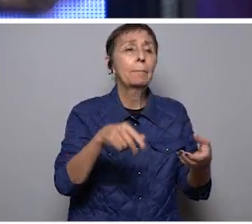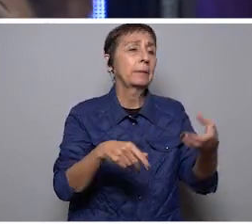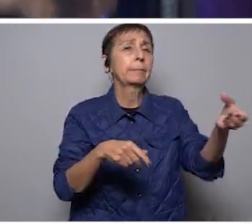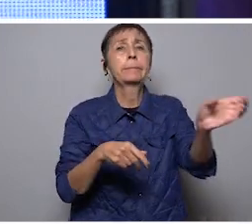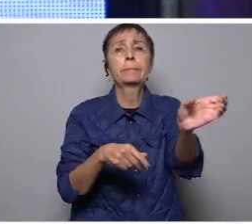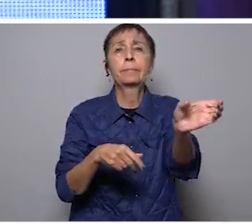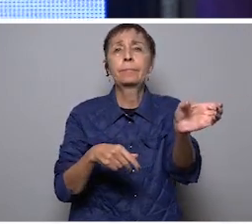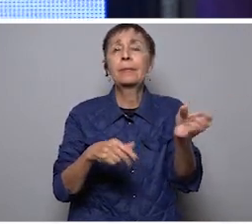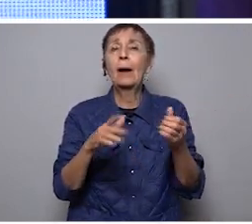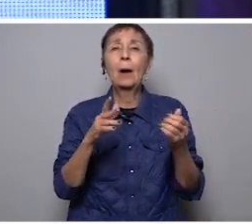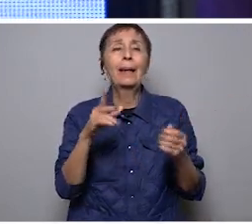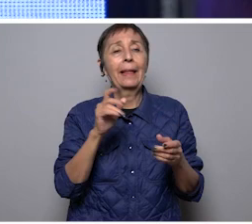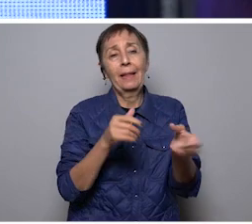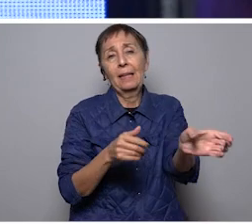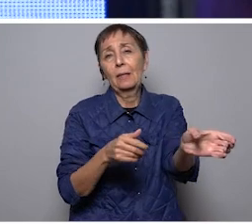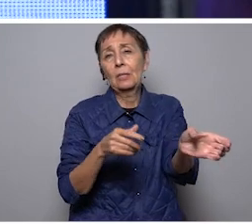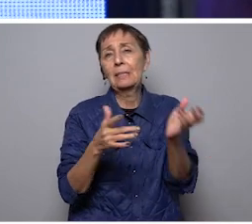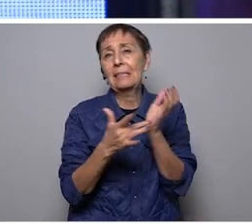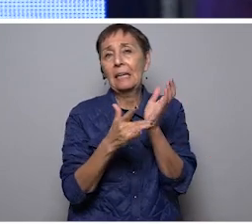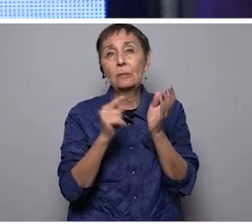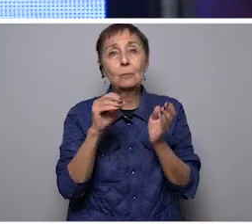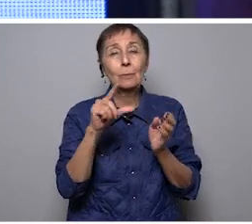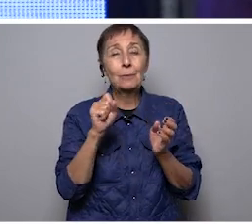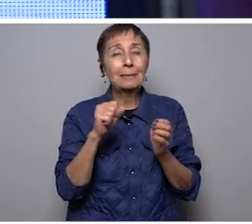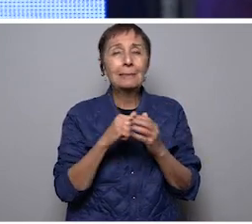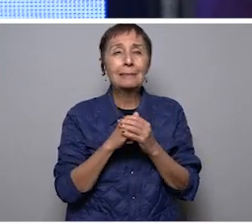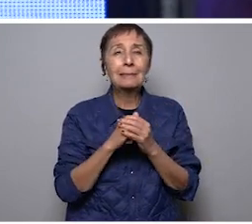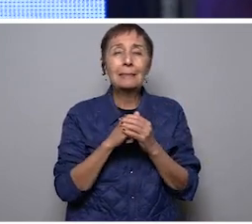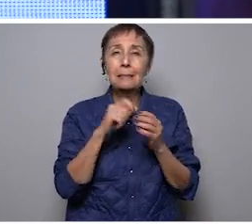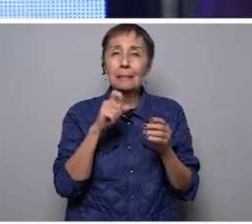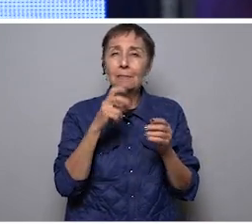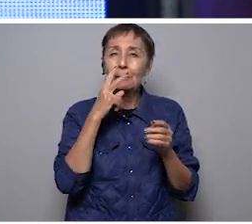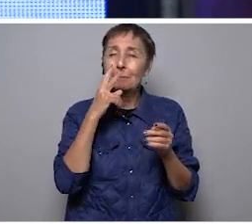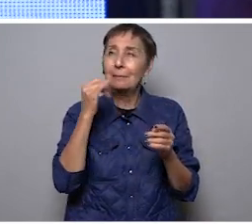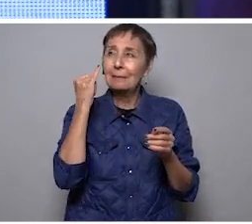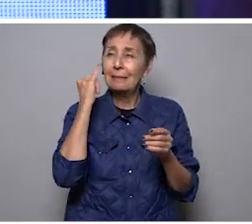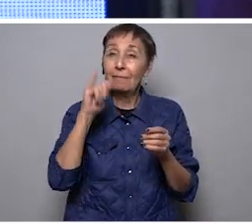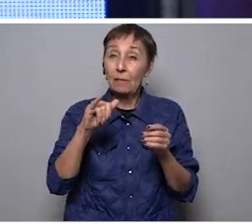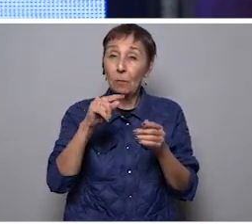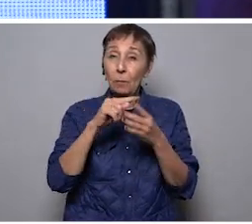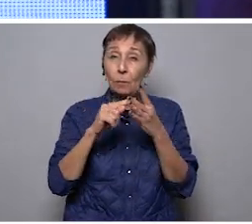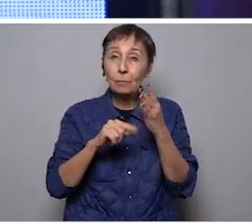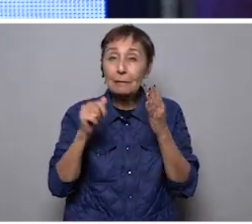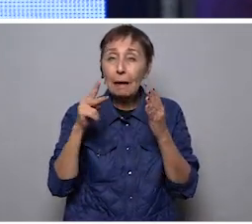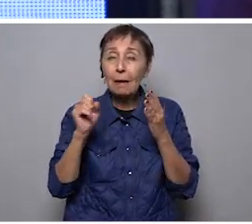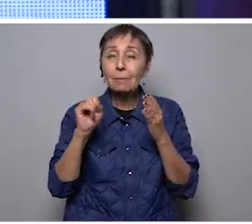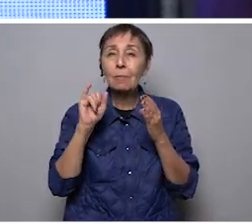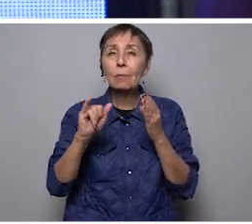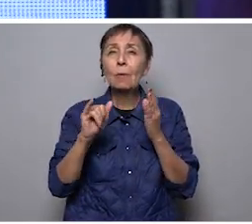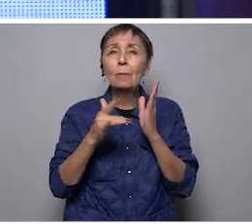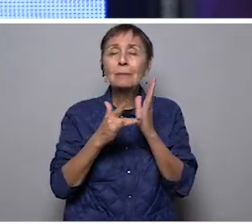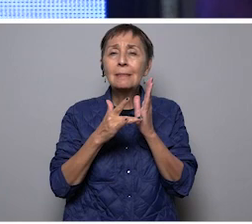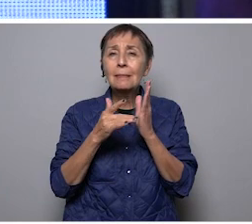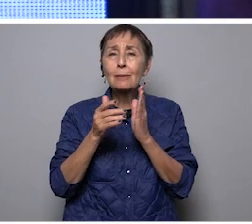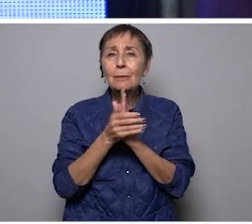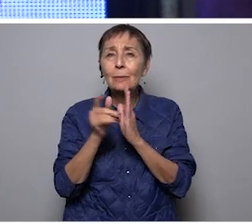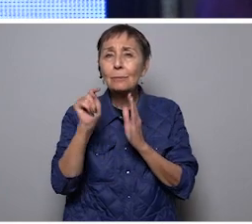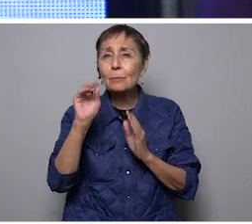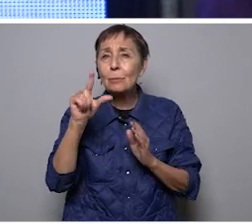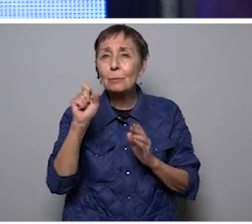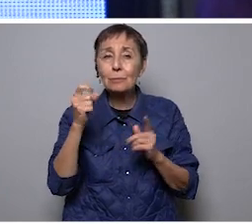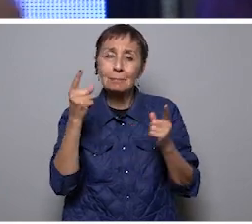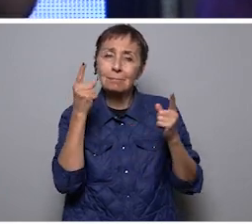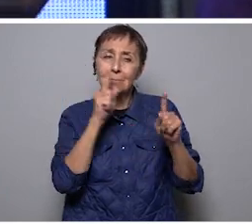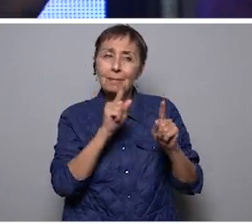hay que ver que se adapten esas herramientas a la realidad de nuestros clientes y yo creo que ese